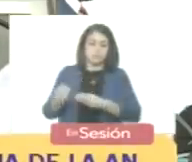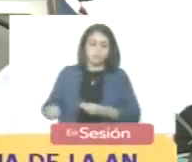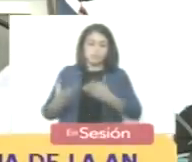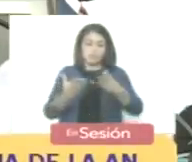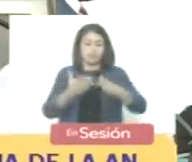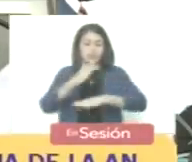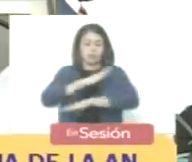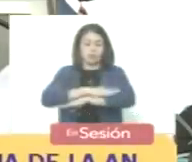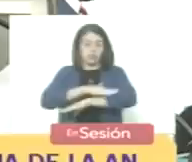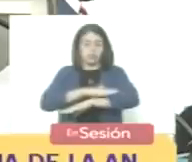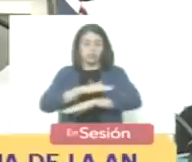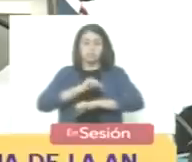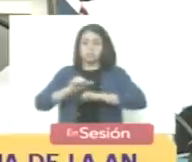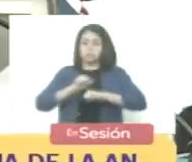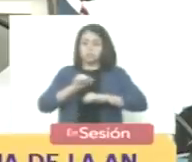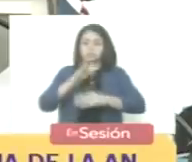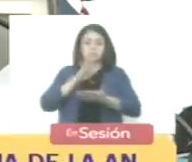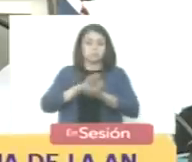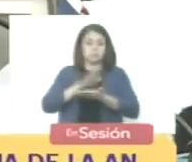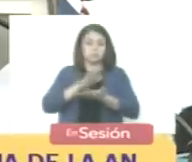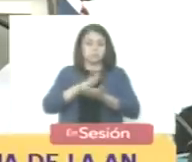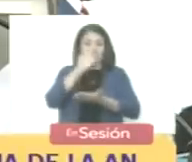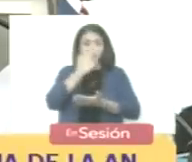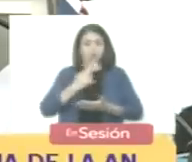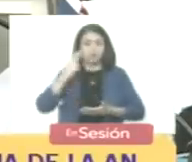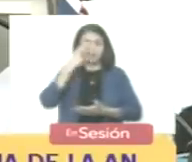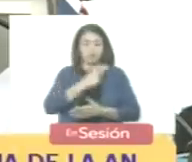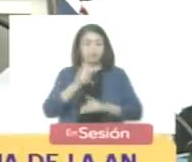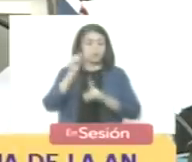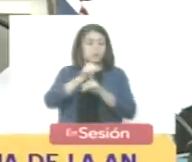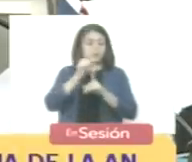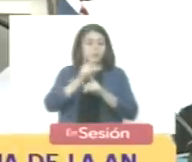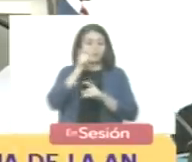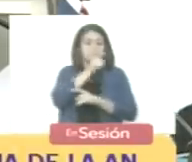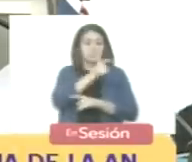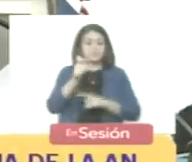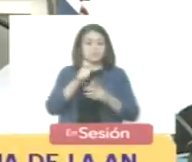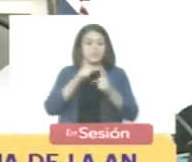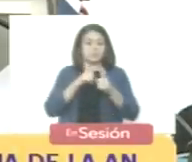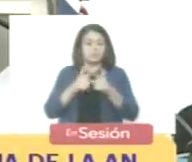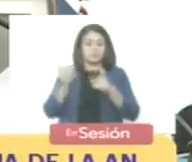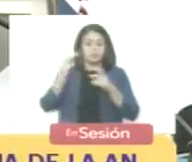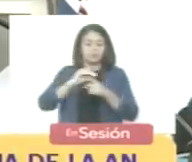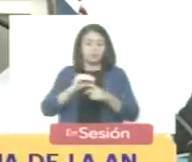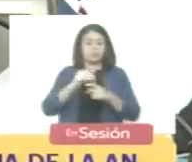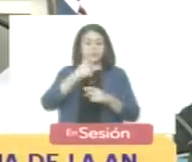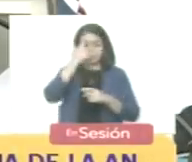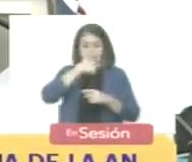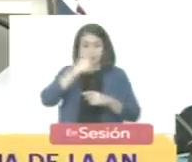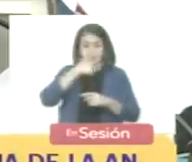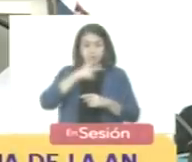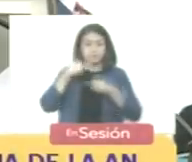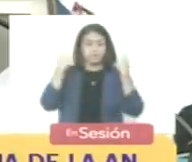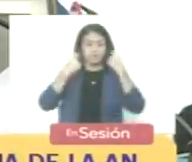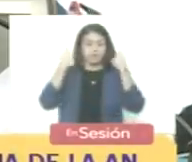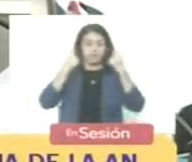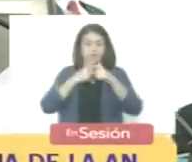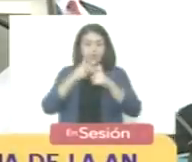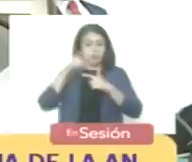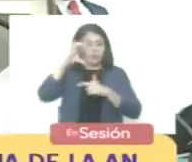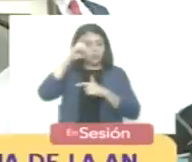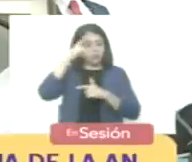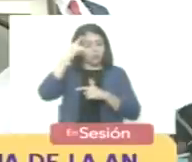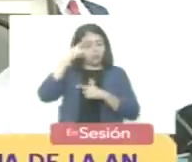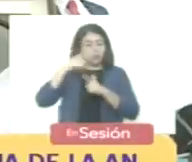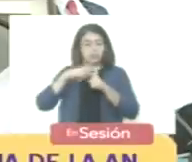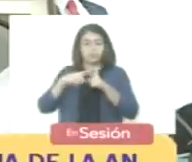su actuación y compromiso con las luchas del pueblo, en un marco de honestidad, promoción de la